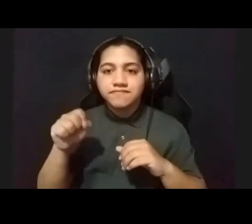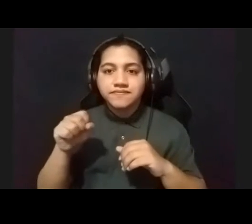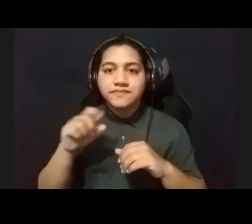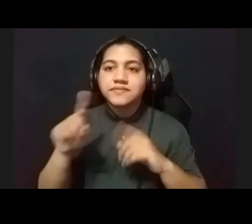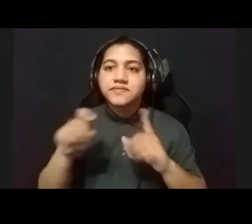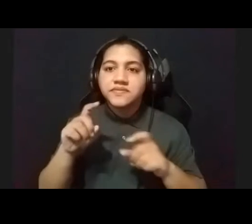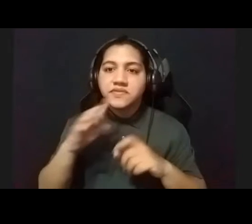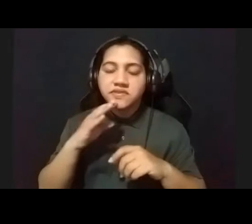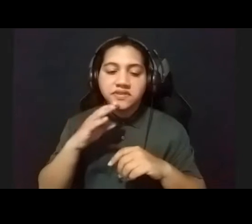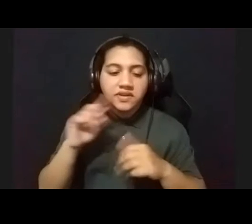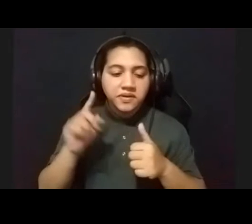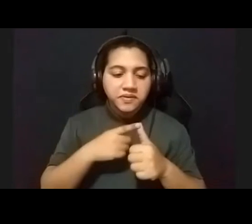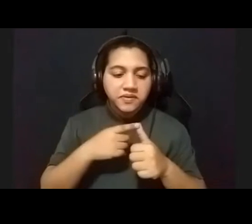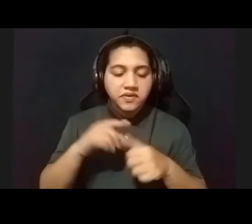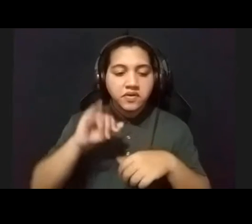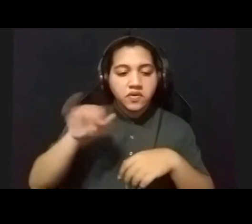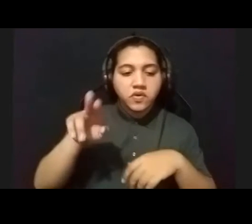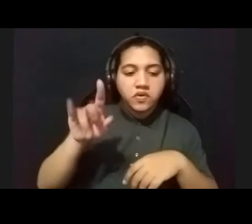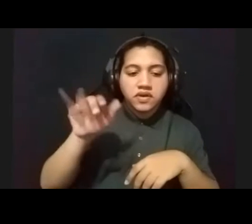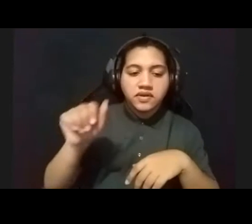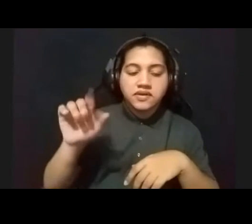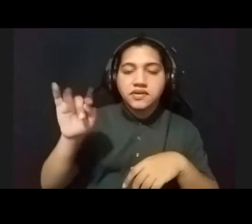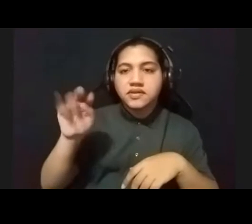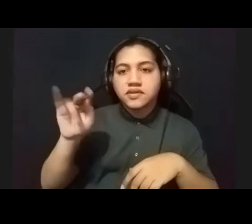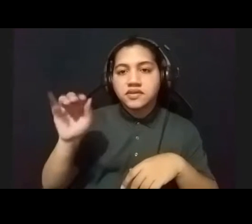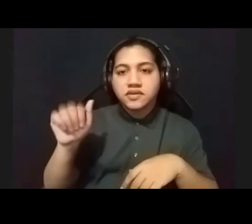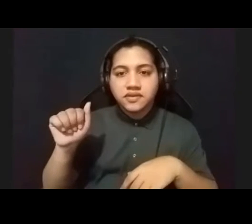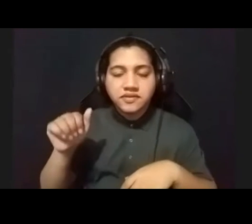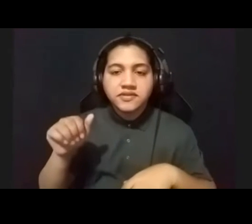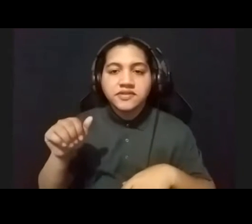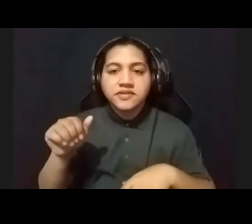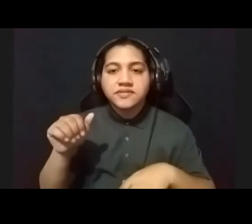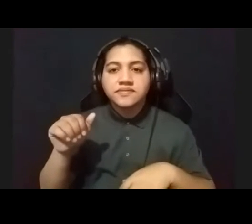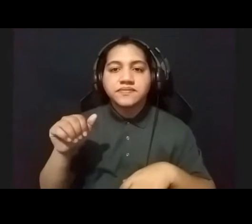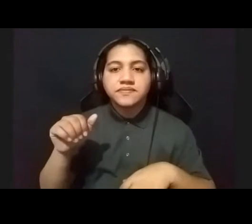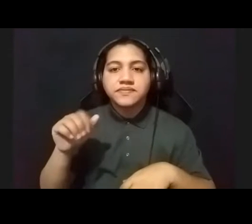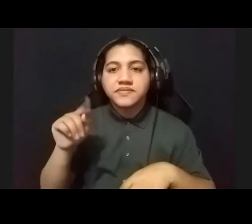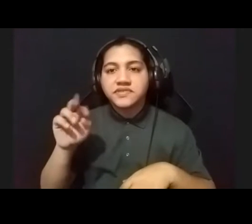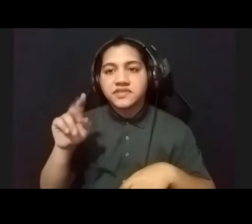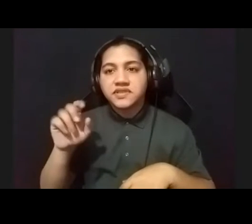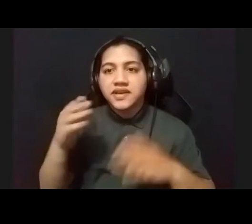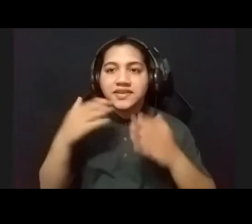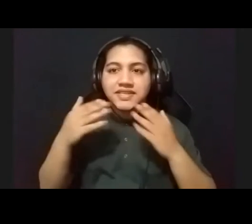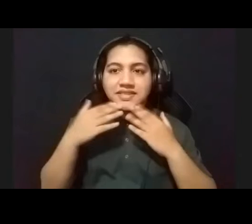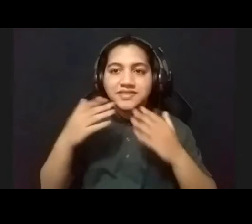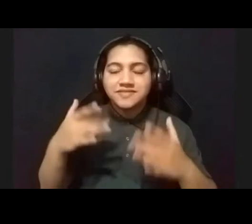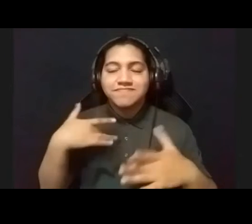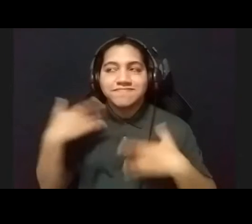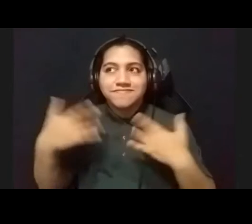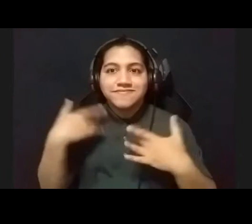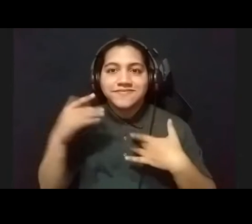preguntas, el primero es de Julia Cristina Ortiz Lugo, que dice, Tere, mil gracias, me emociona tu